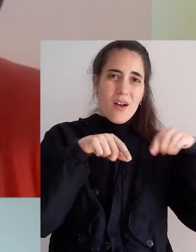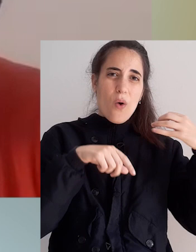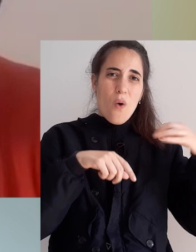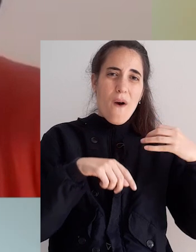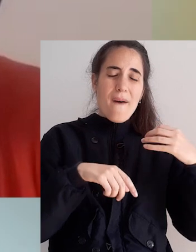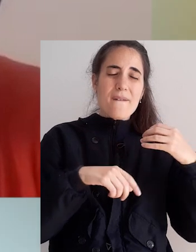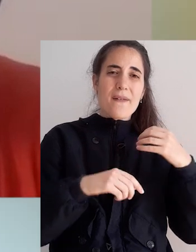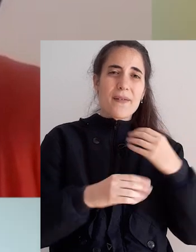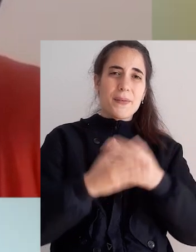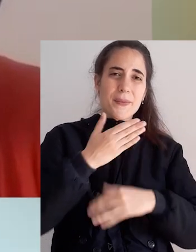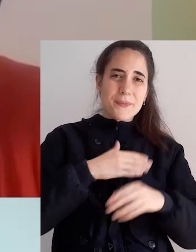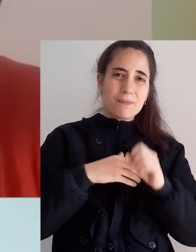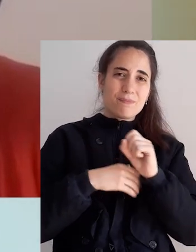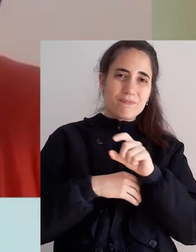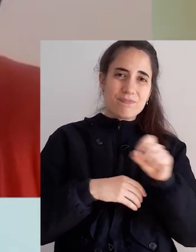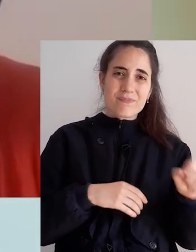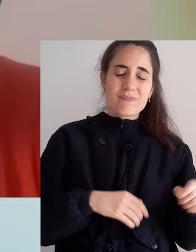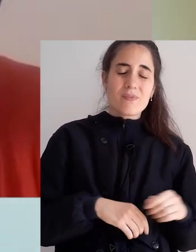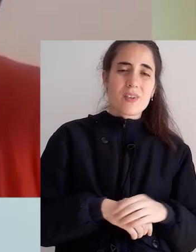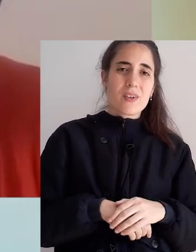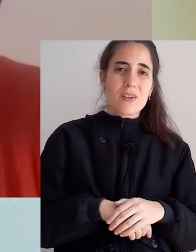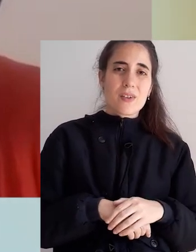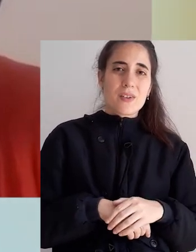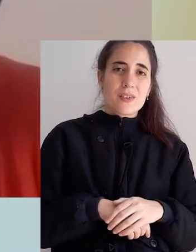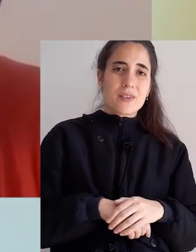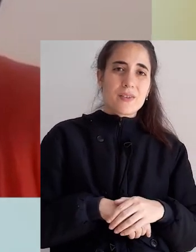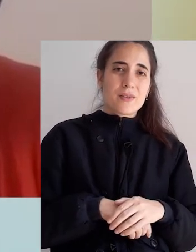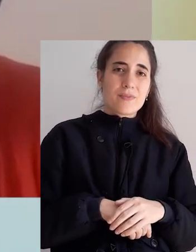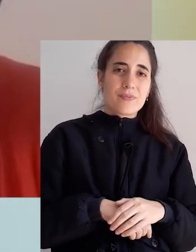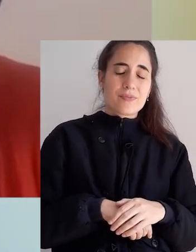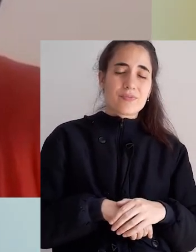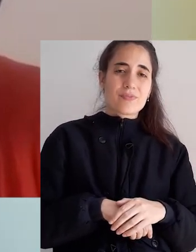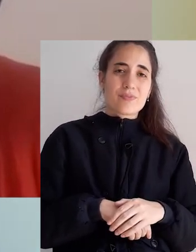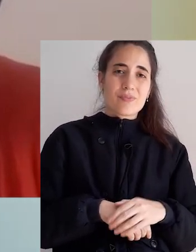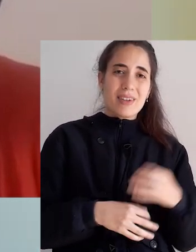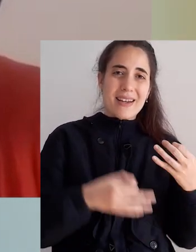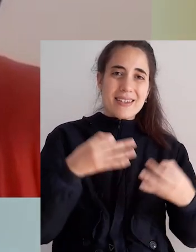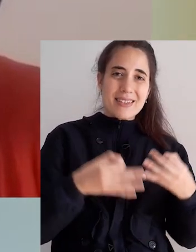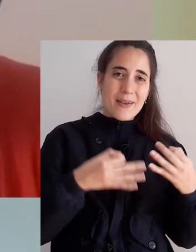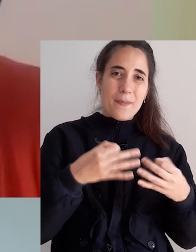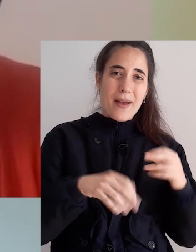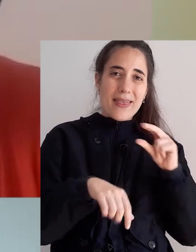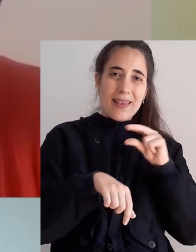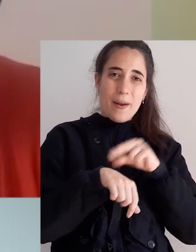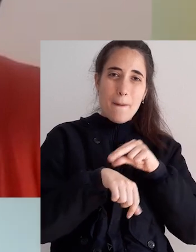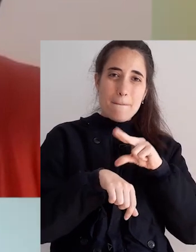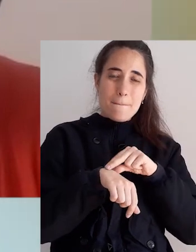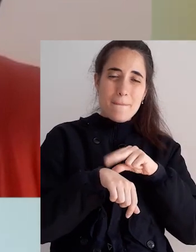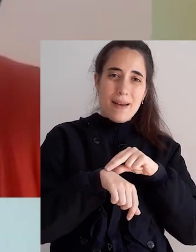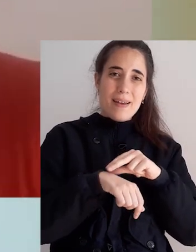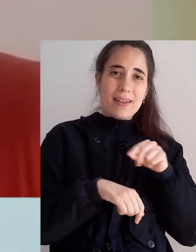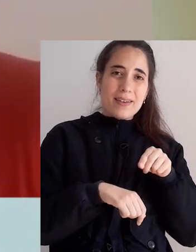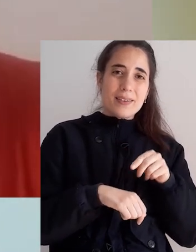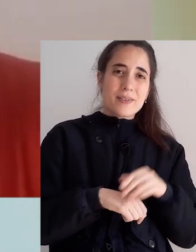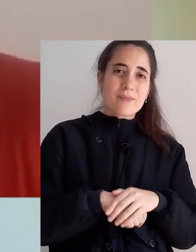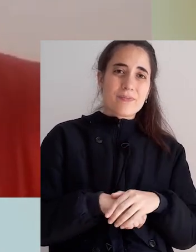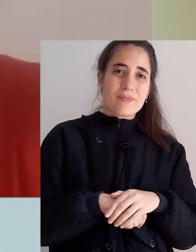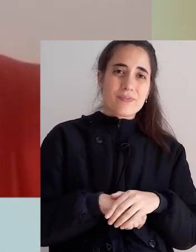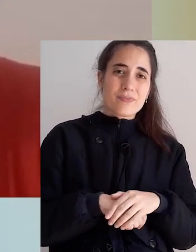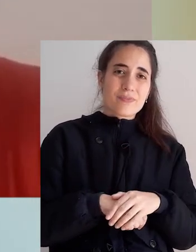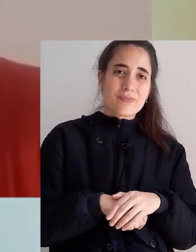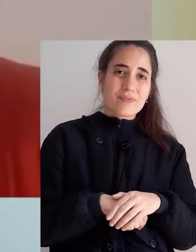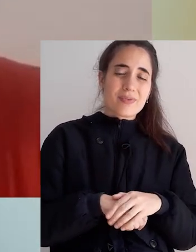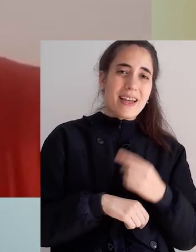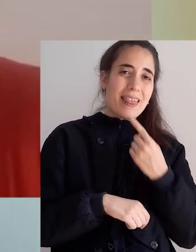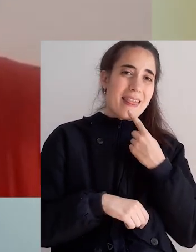Sin rememorar lo que fue la etapa del proceso militar. Pero bueno, esperemos con esperanza, vamos a esperar